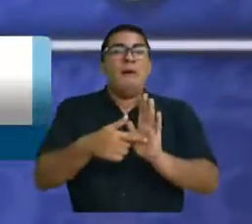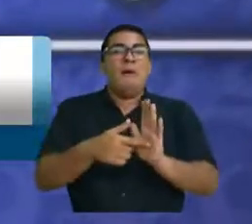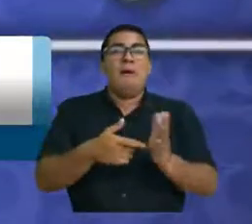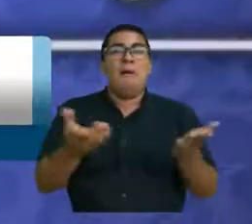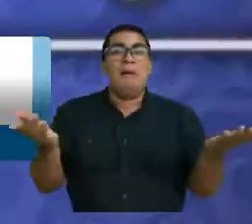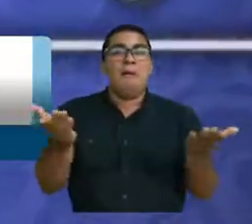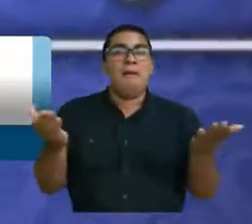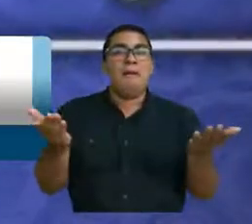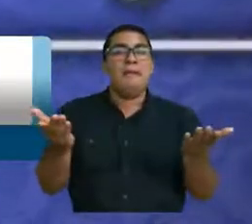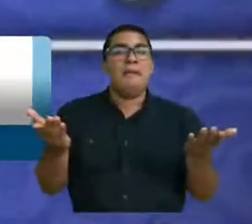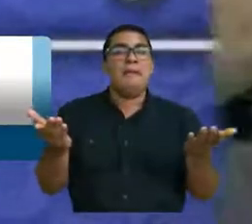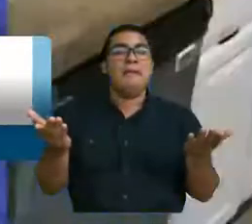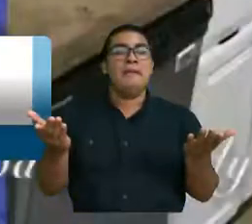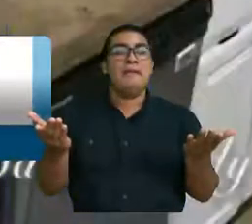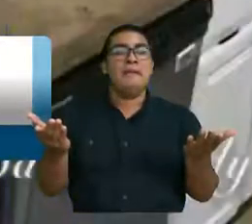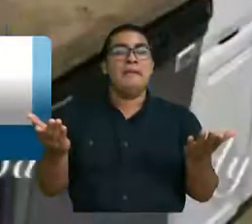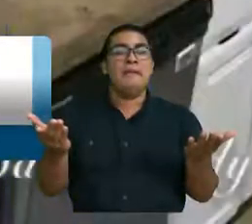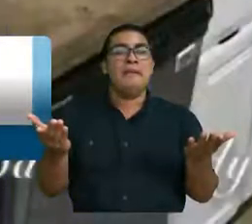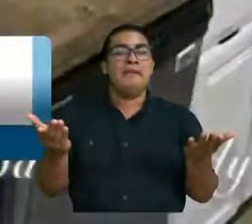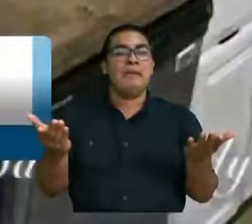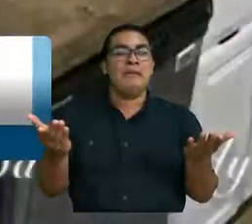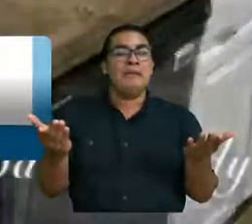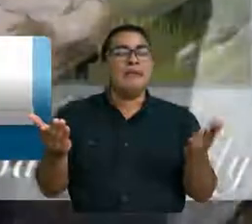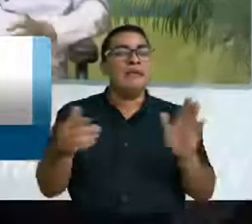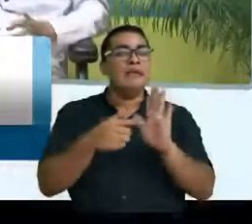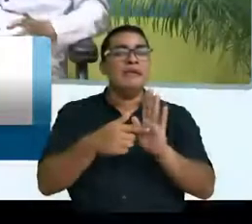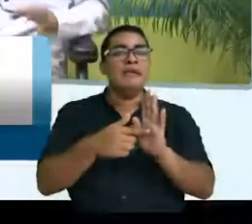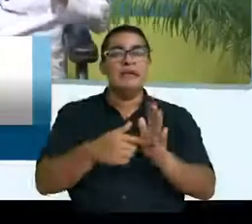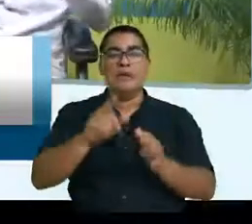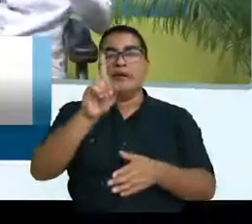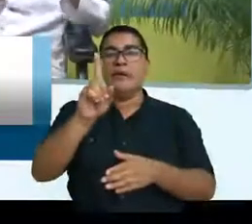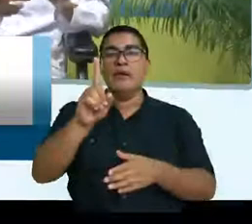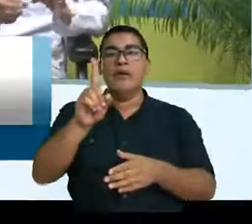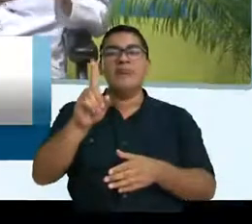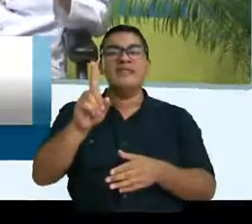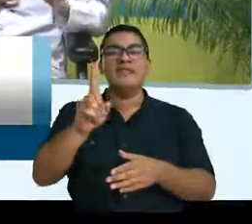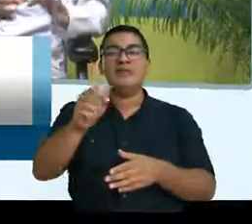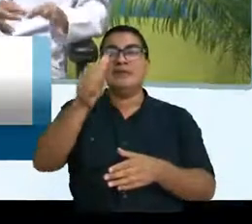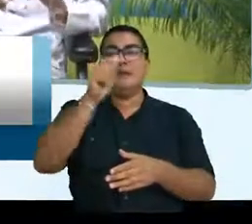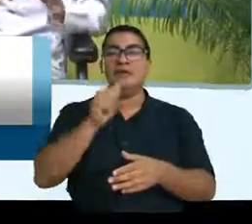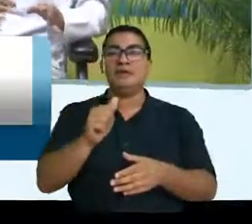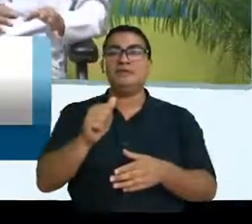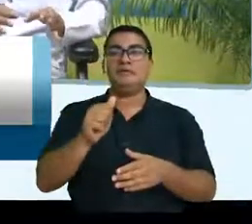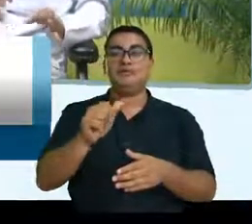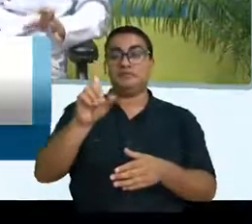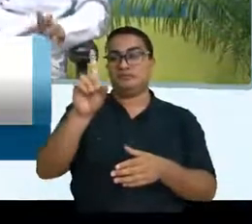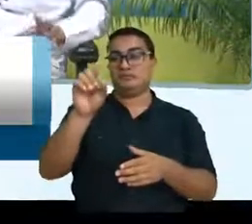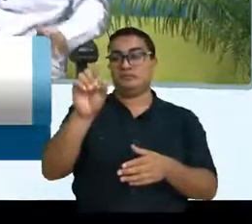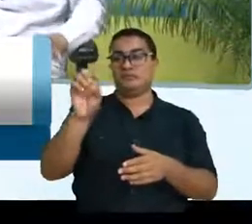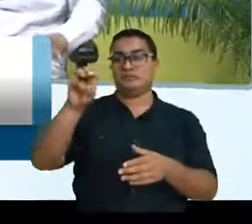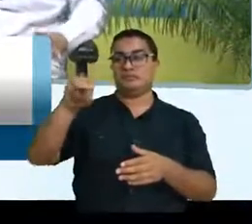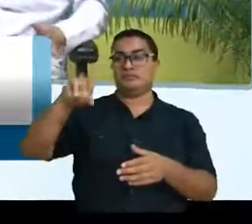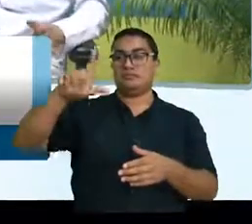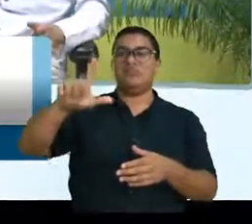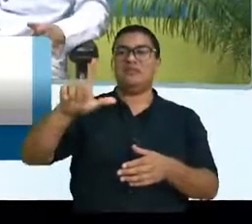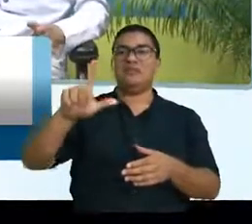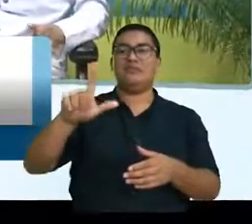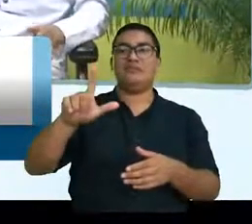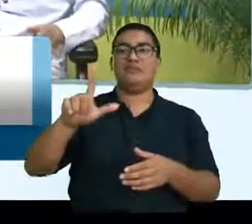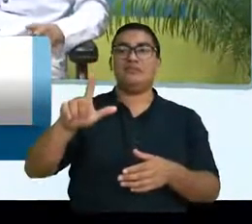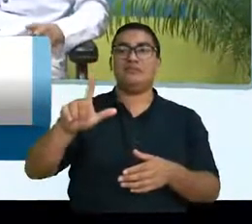sprayar, entonces yo voy a tomar generalmente en un litro de agua 10 ml de cloro, que corresponden a